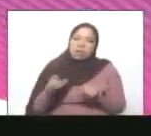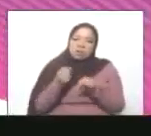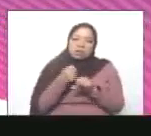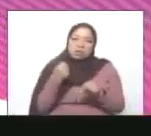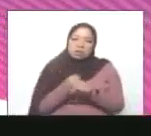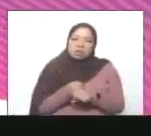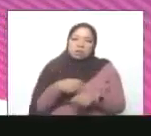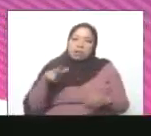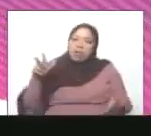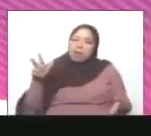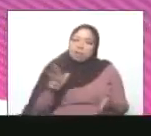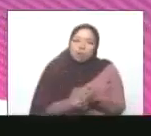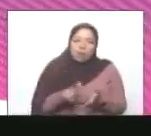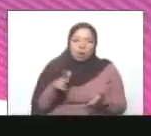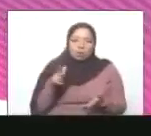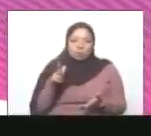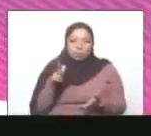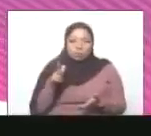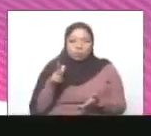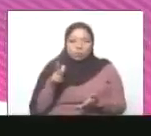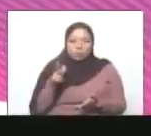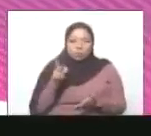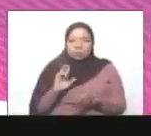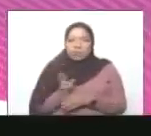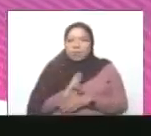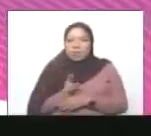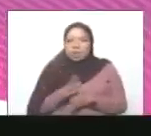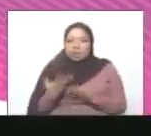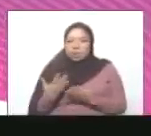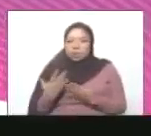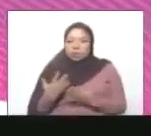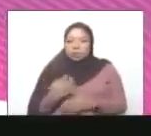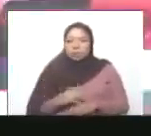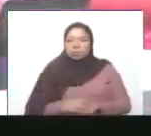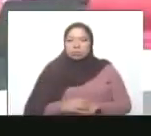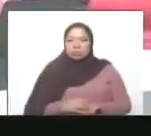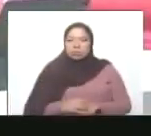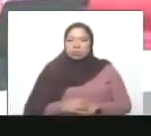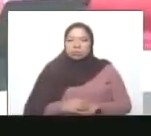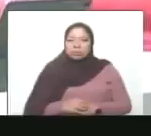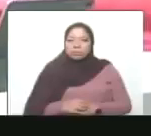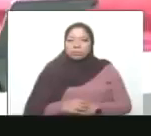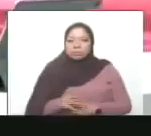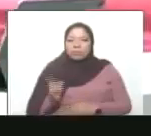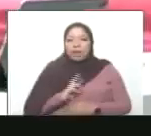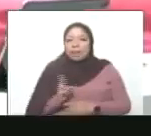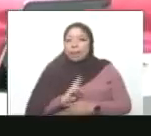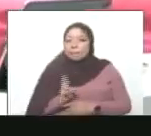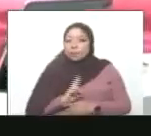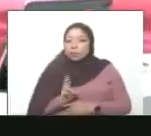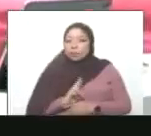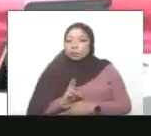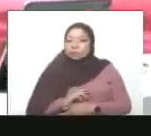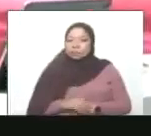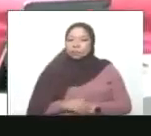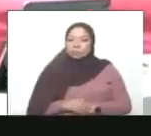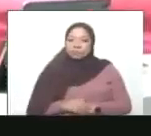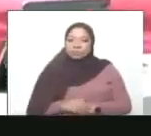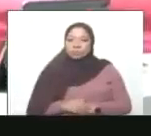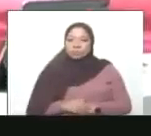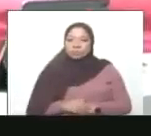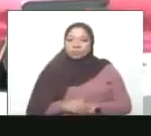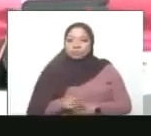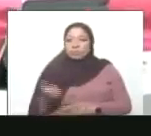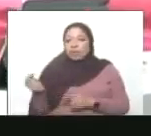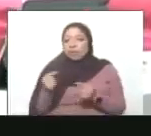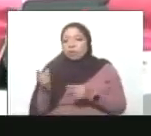hacerlo. Cayendo y corriendo, Julio César. Cayendo y corriendo. Vamos a hacerlo. Esto no hay